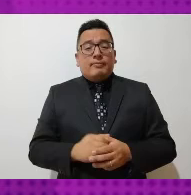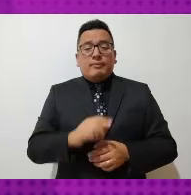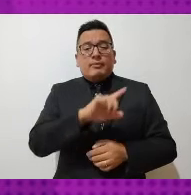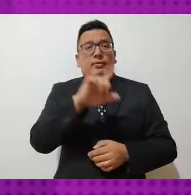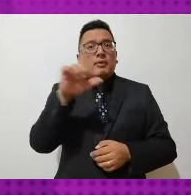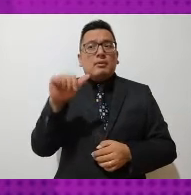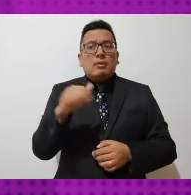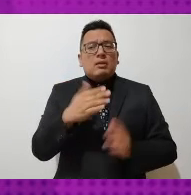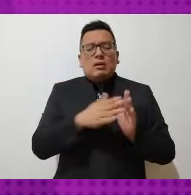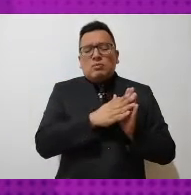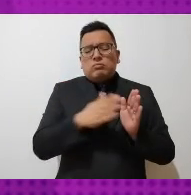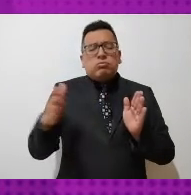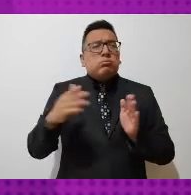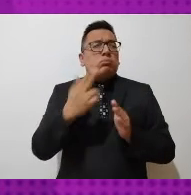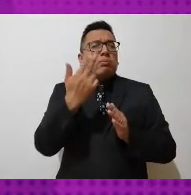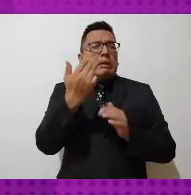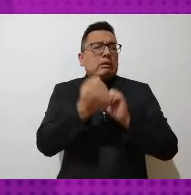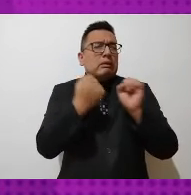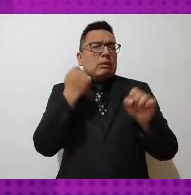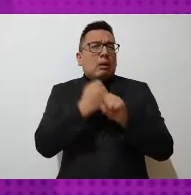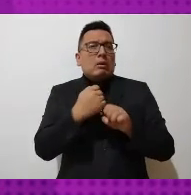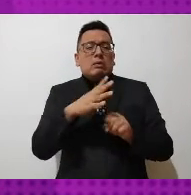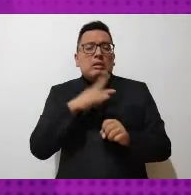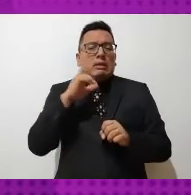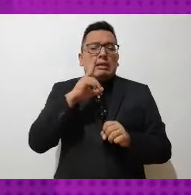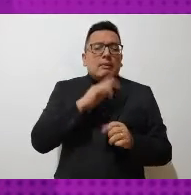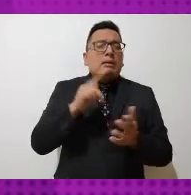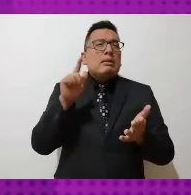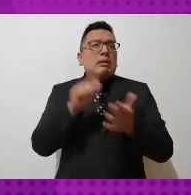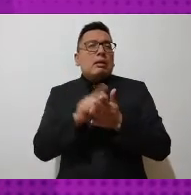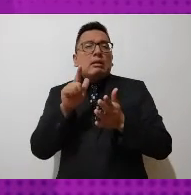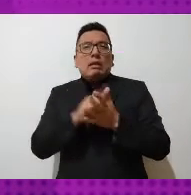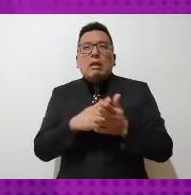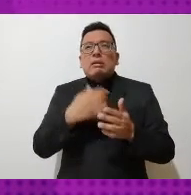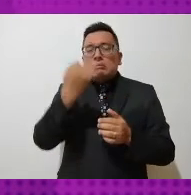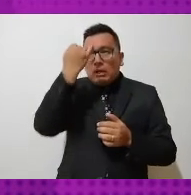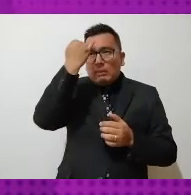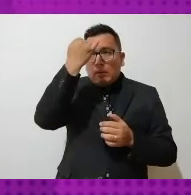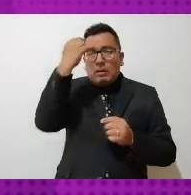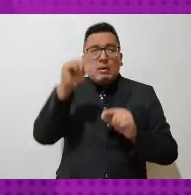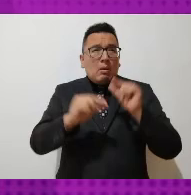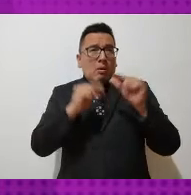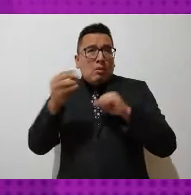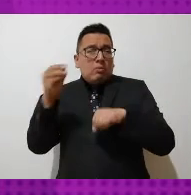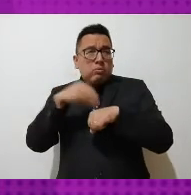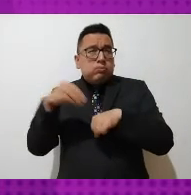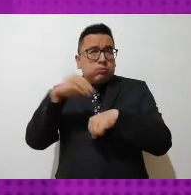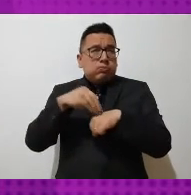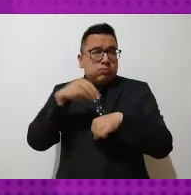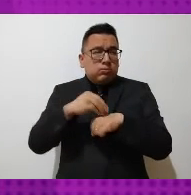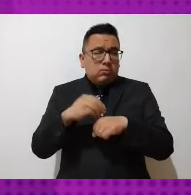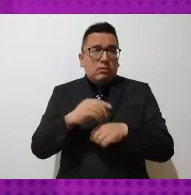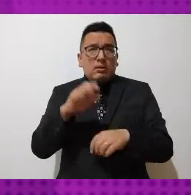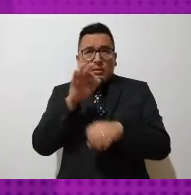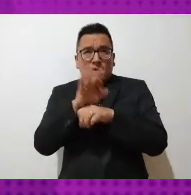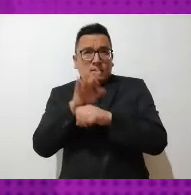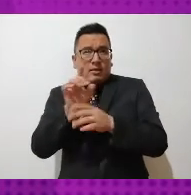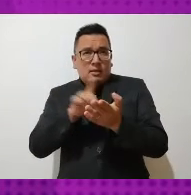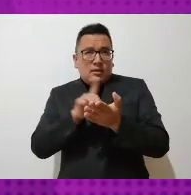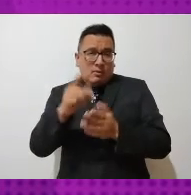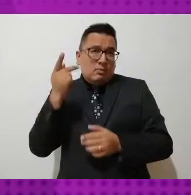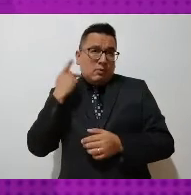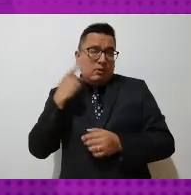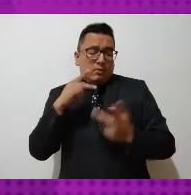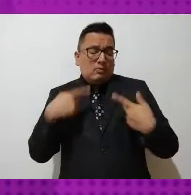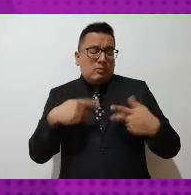Después de 25 años de jurisprudencia y de sentencias que poco a poco fueron ampliando y protegiendo los derechos políticos electorales